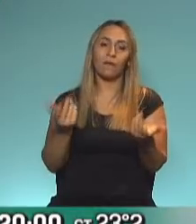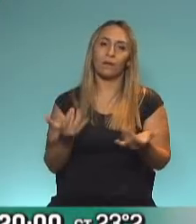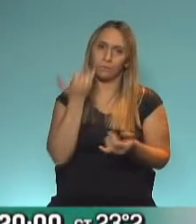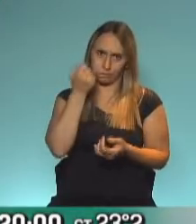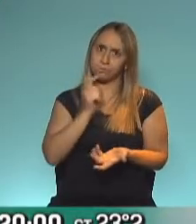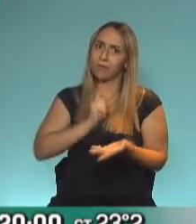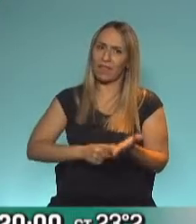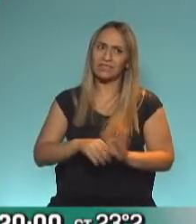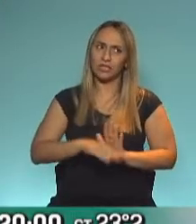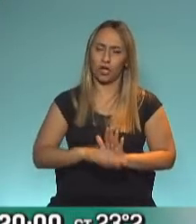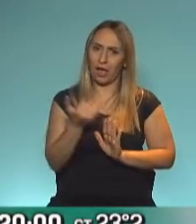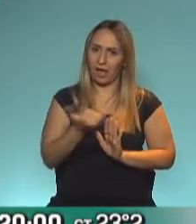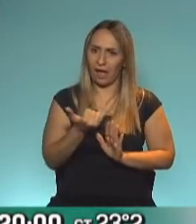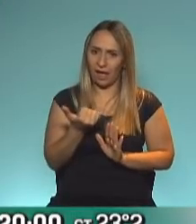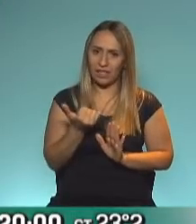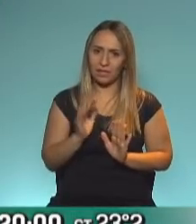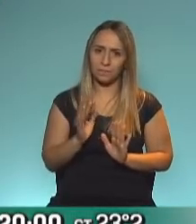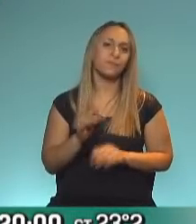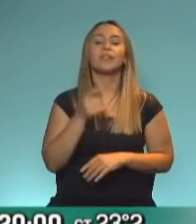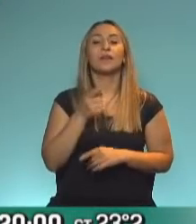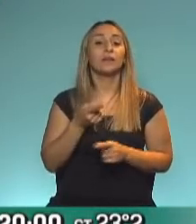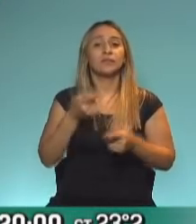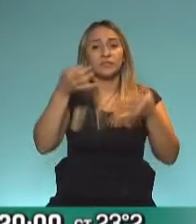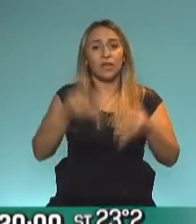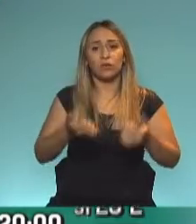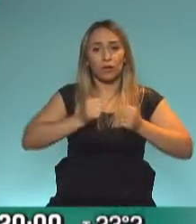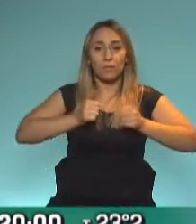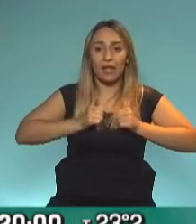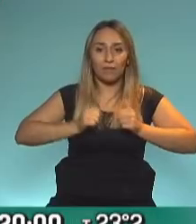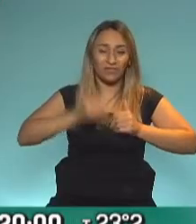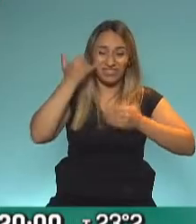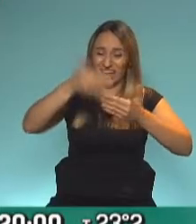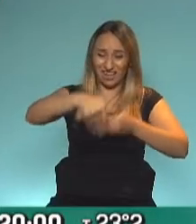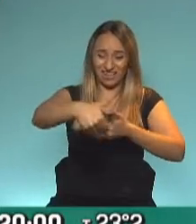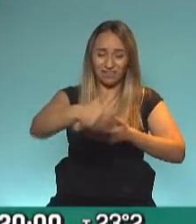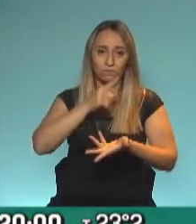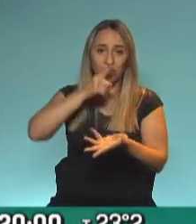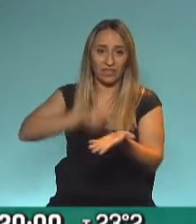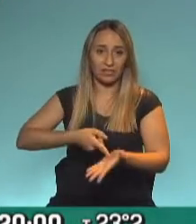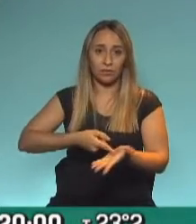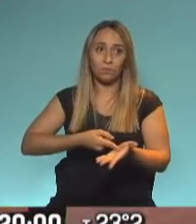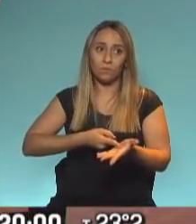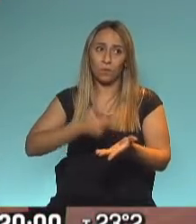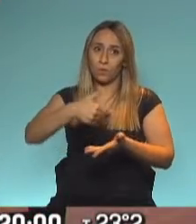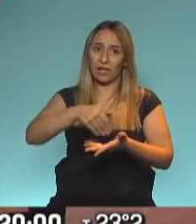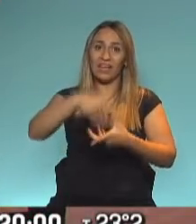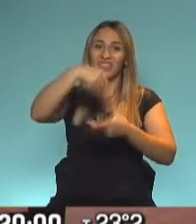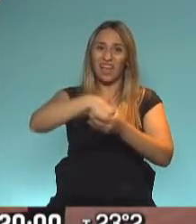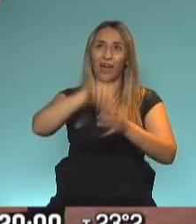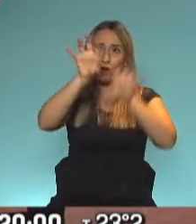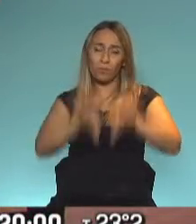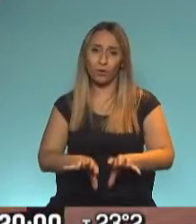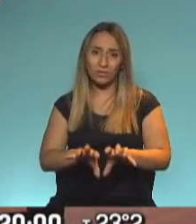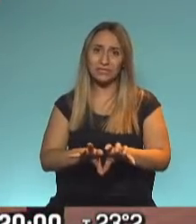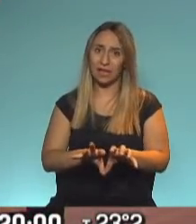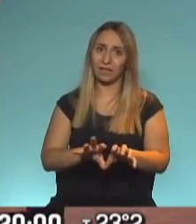a partir de los números. Bueno, tal vez haya que esperar algunas restricciones ya casi en lo inmediato en lo que tiene que ver con lo interno. Alfredo, en esa reunión que fue